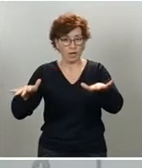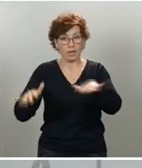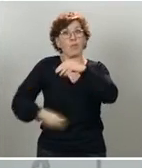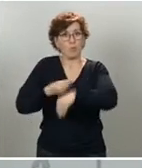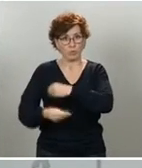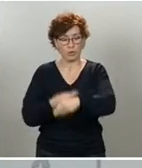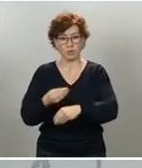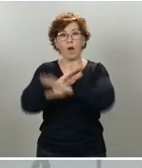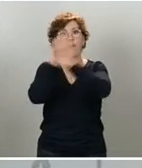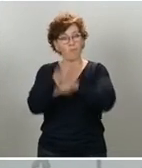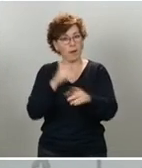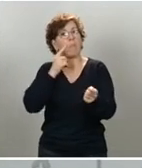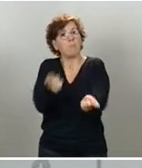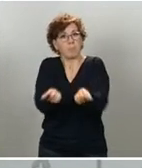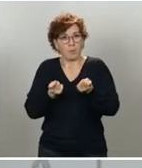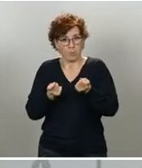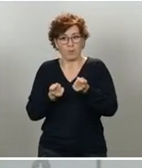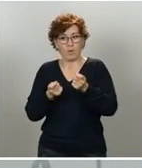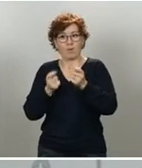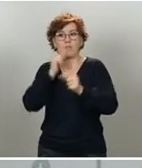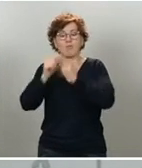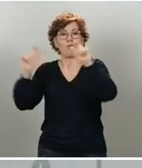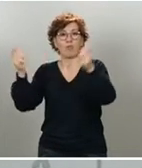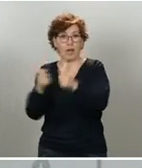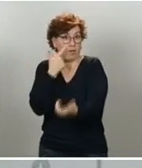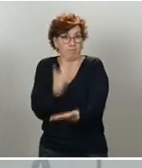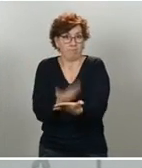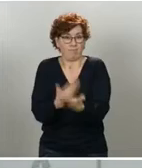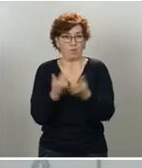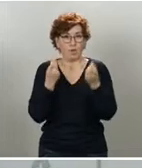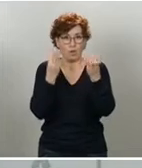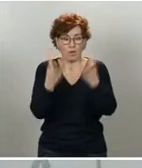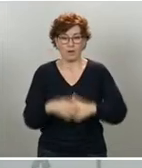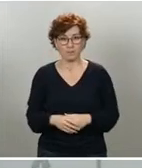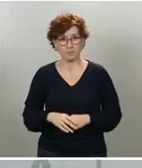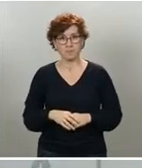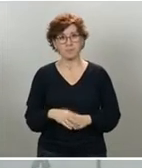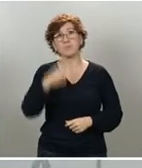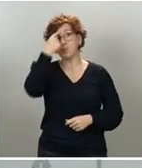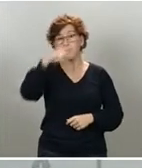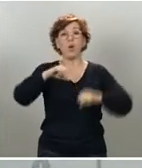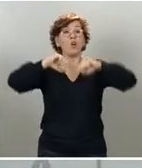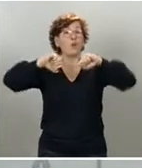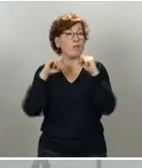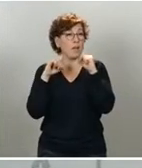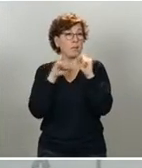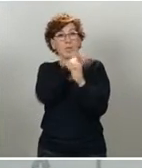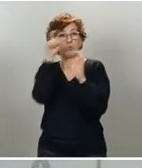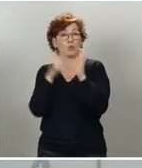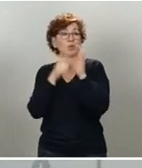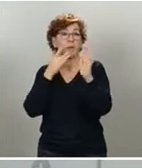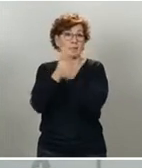contagios, como estamos viendo en las cifras. Sabíamos, por otro lado, que el confinamiento absoluto no podía durar para siempre. Y hace 20